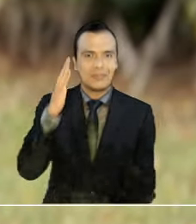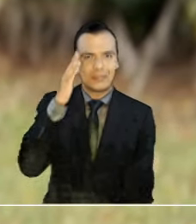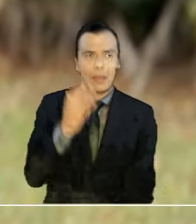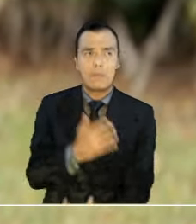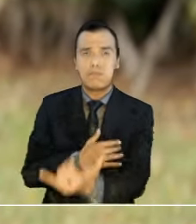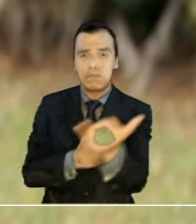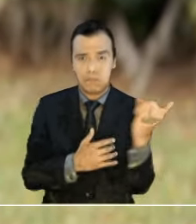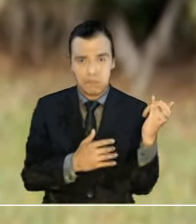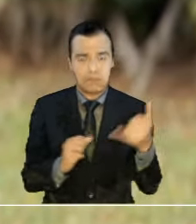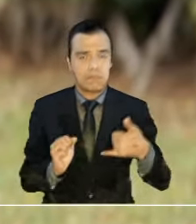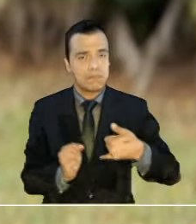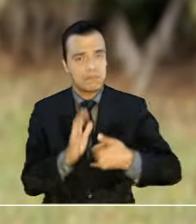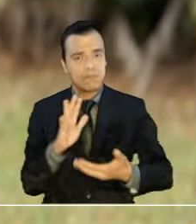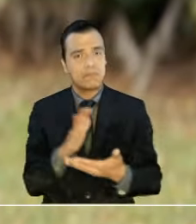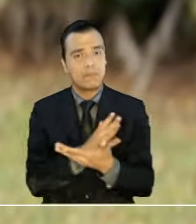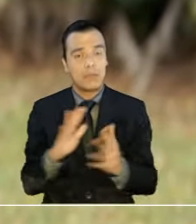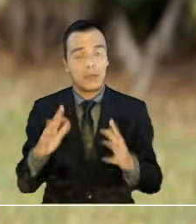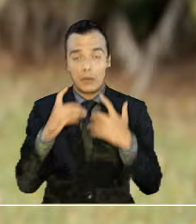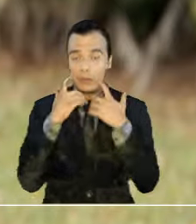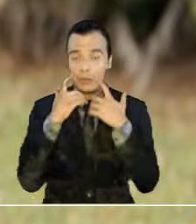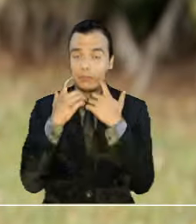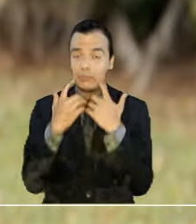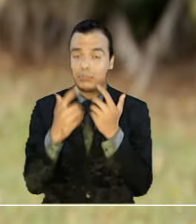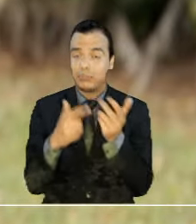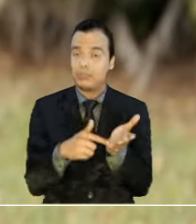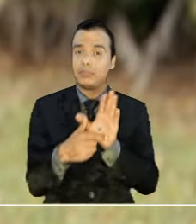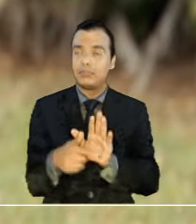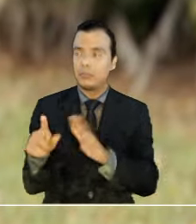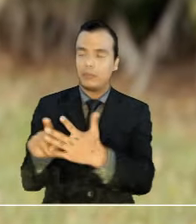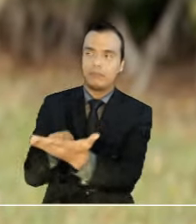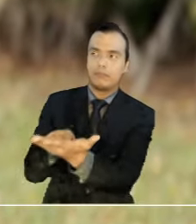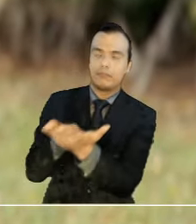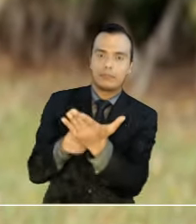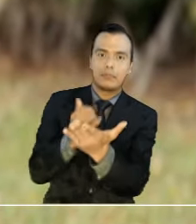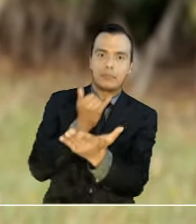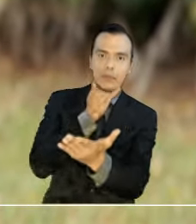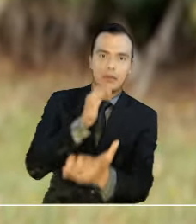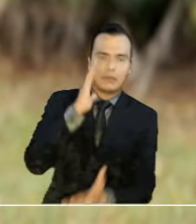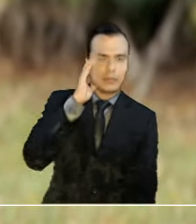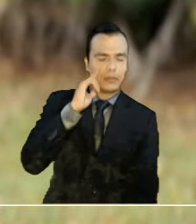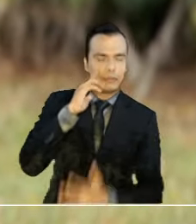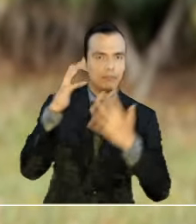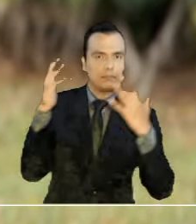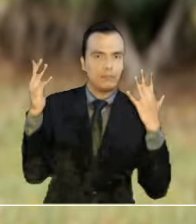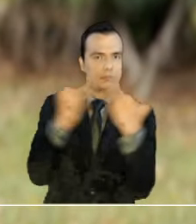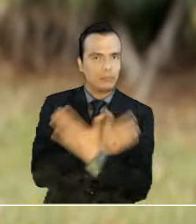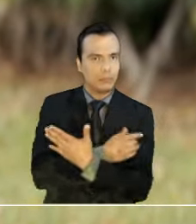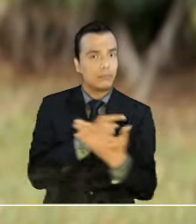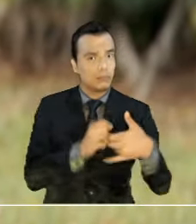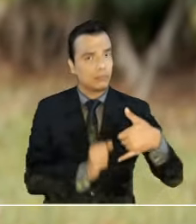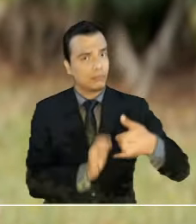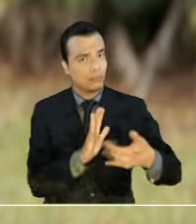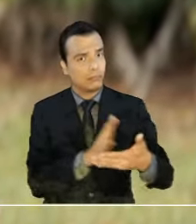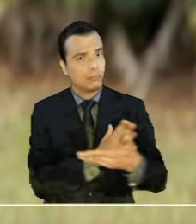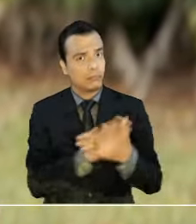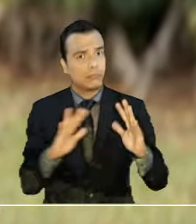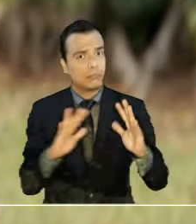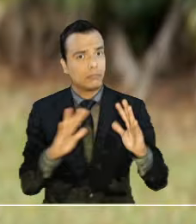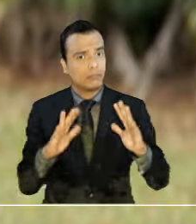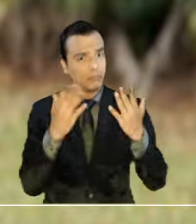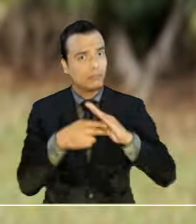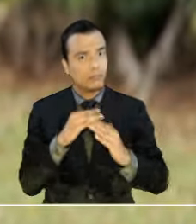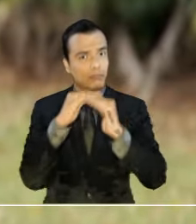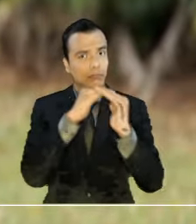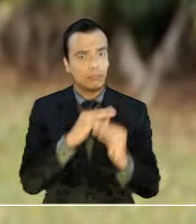más importantes como lo es el Petronio Álvarez, que fue sinónimo de igualdad y de inclusión, sino porque Cali es precisamente la ciudad de todo el territorio nacional